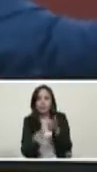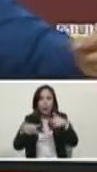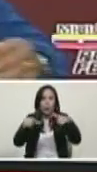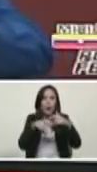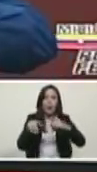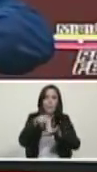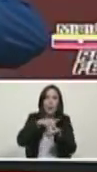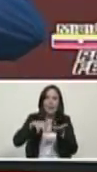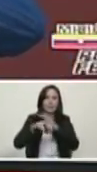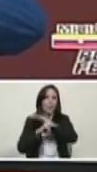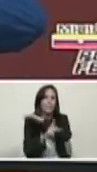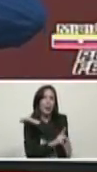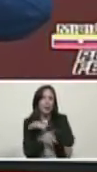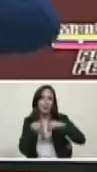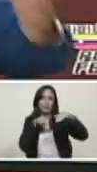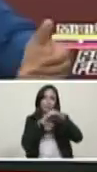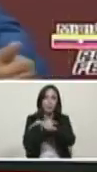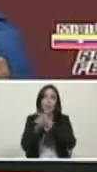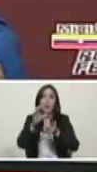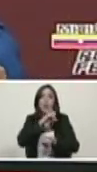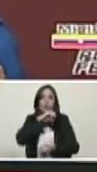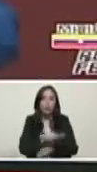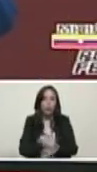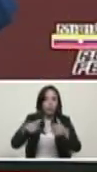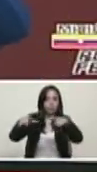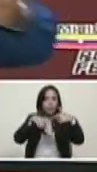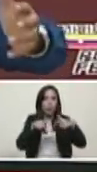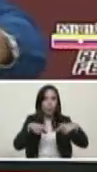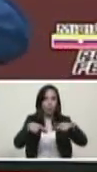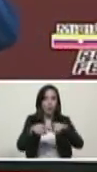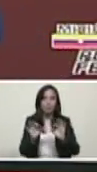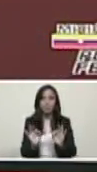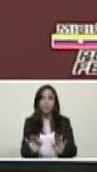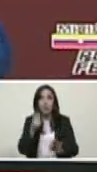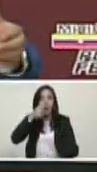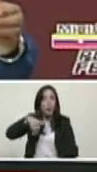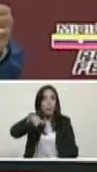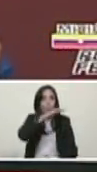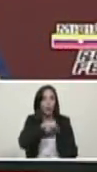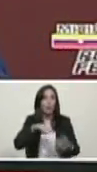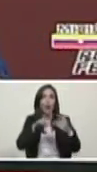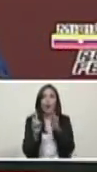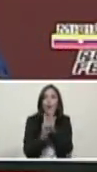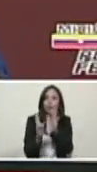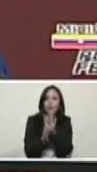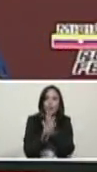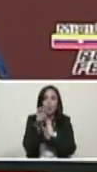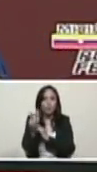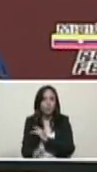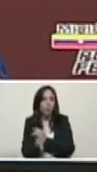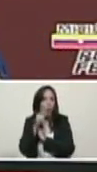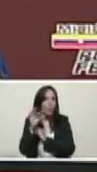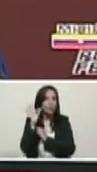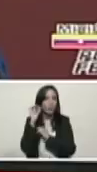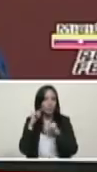las plazas tales de los cascos históricos tales convocó al pueblo a la vuelta los vecinos y vecinas para hacerlo entre